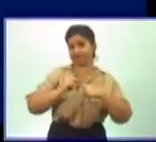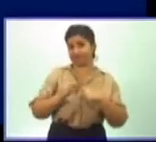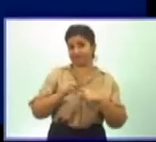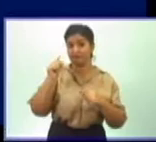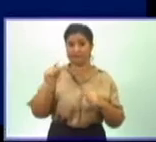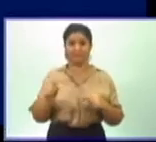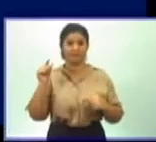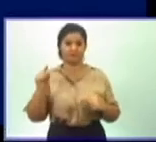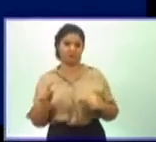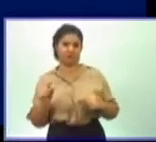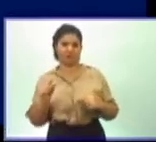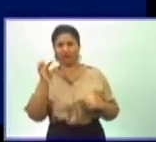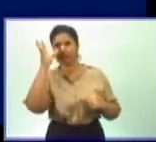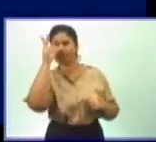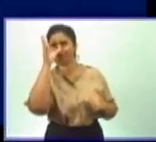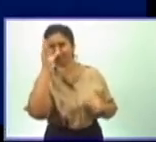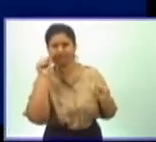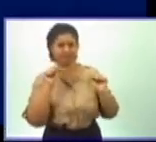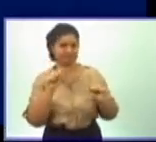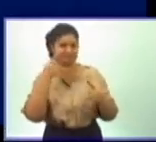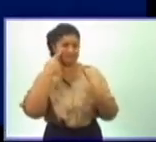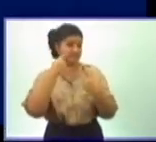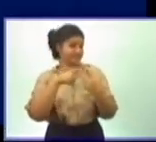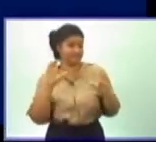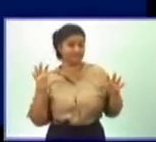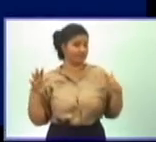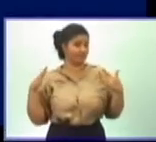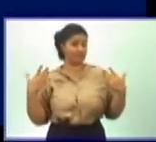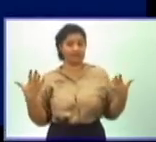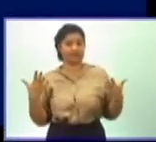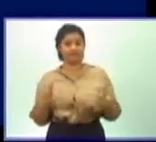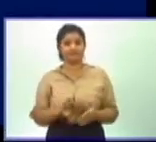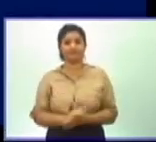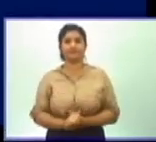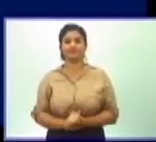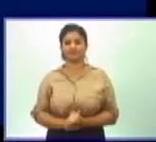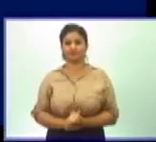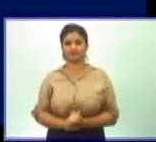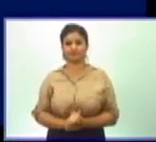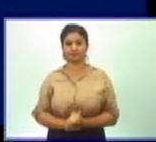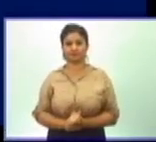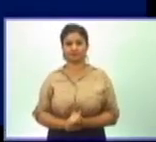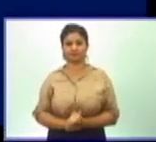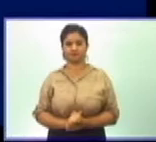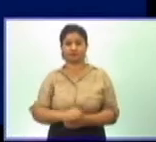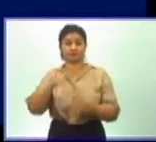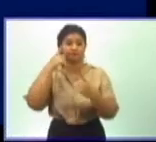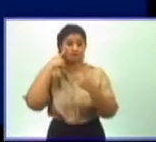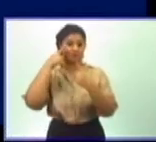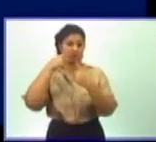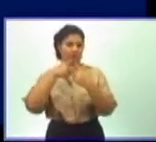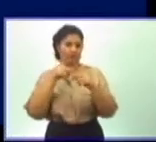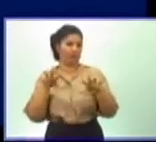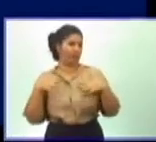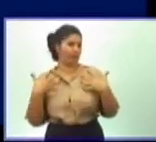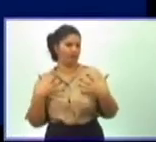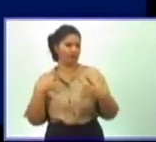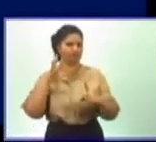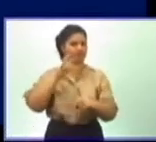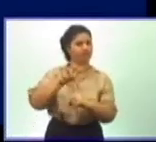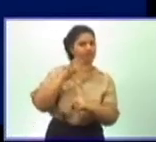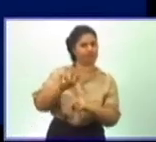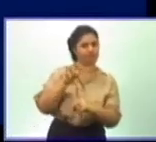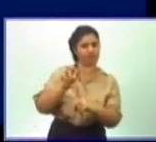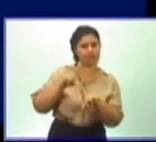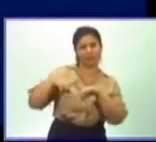específicamente Tartufo? Bueno, la intención está dada para criticar aquello de que se burla.